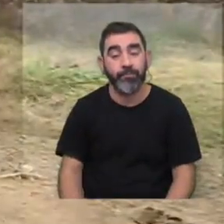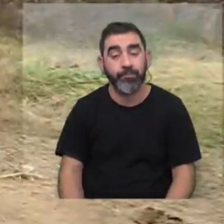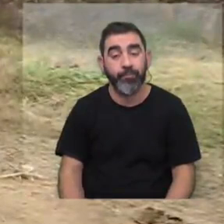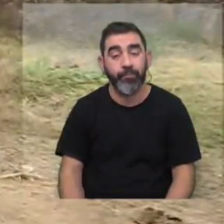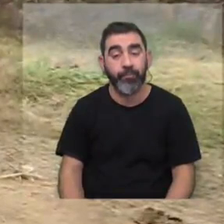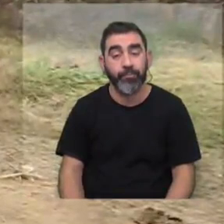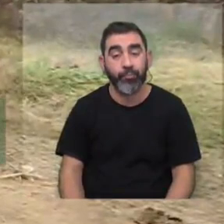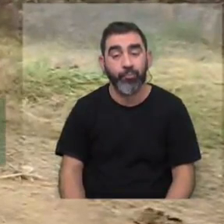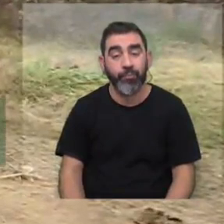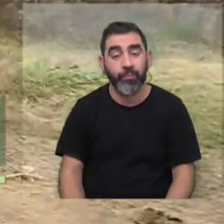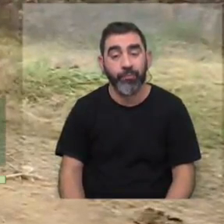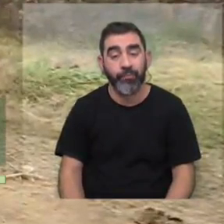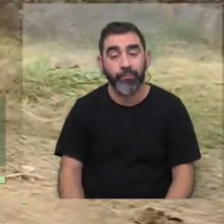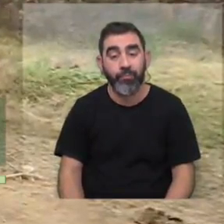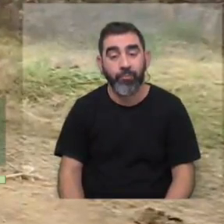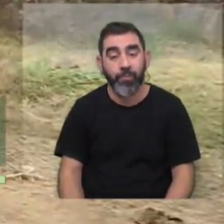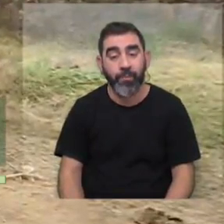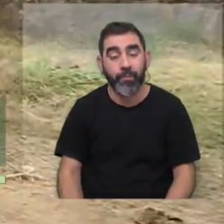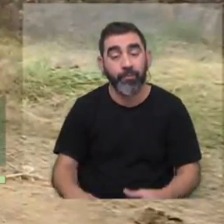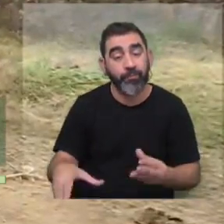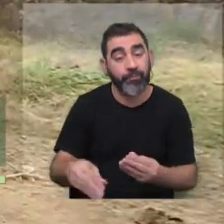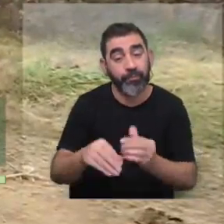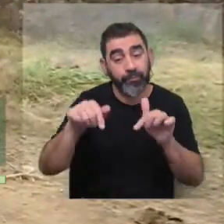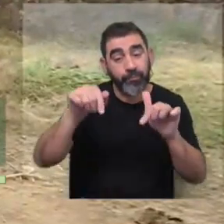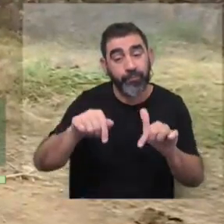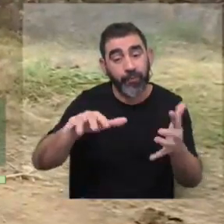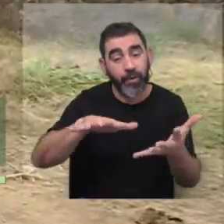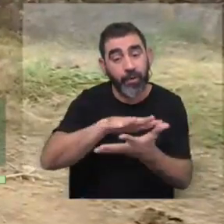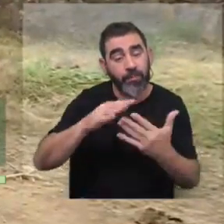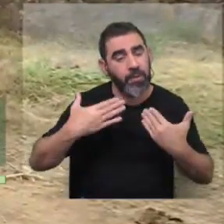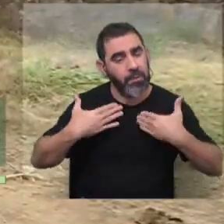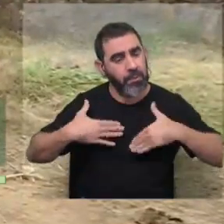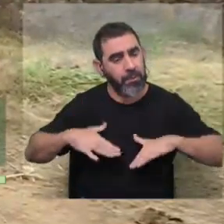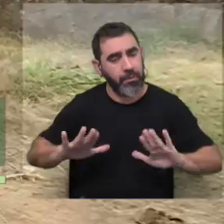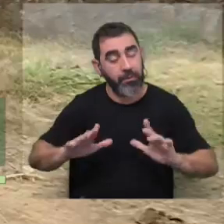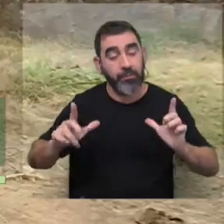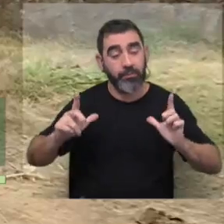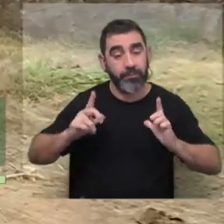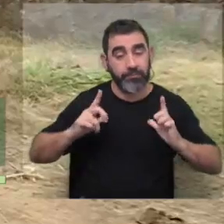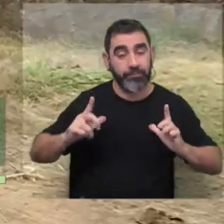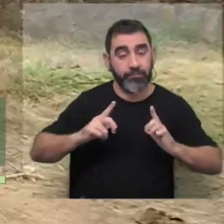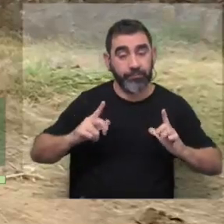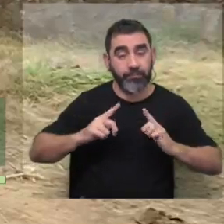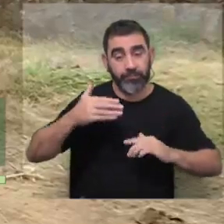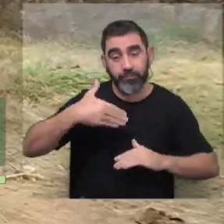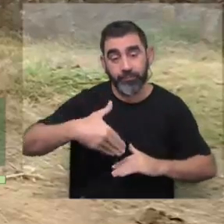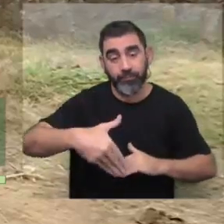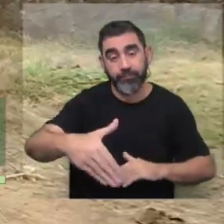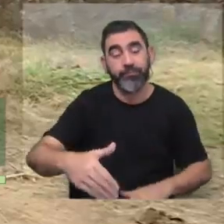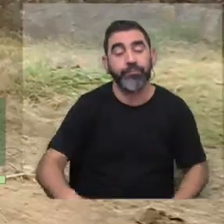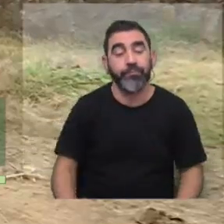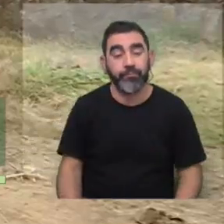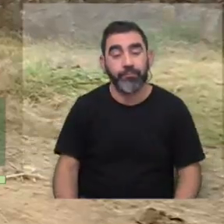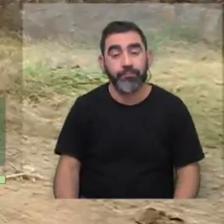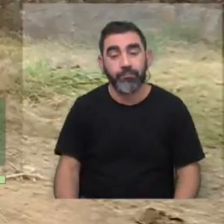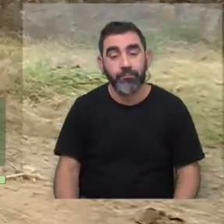bleyer bueno rosina agregarles que aquí se vive un clima de mucha tranquilidad y expectativa por lo que puedan suceder en las próximas horas